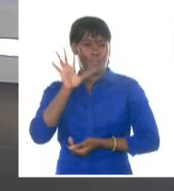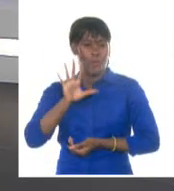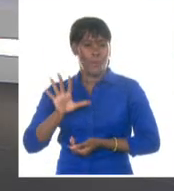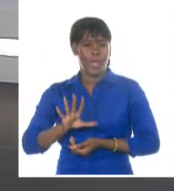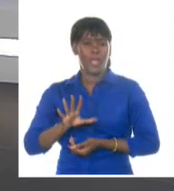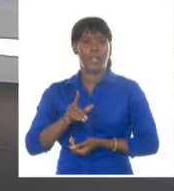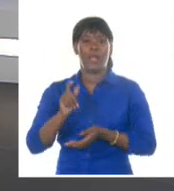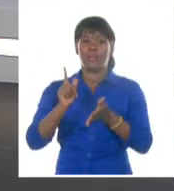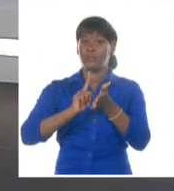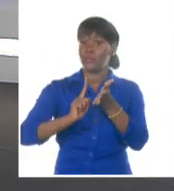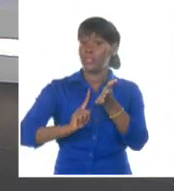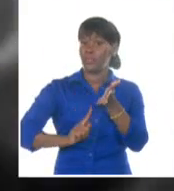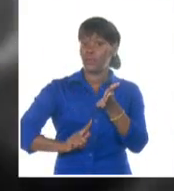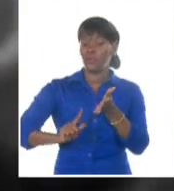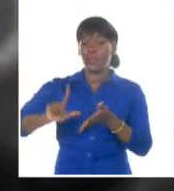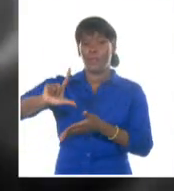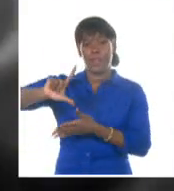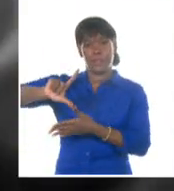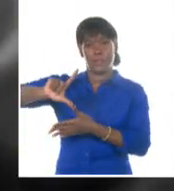literatura latinoamericana.